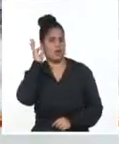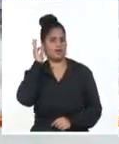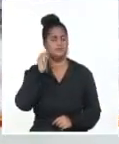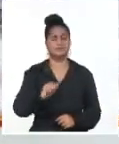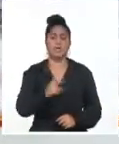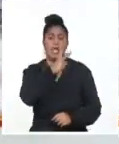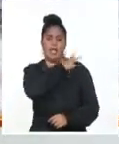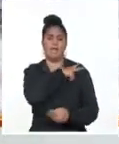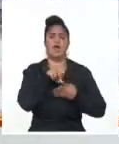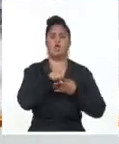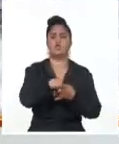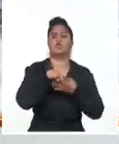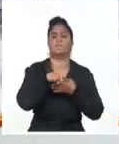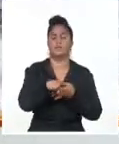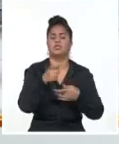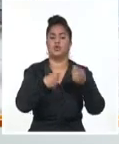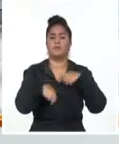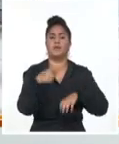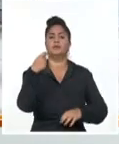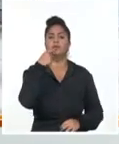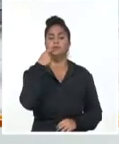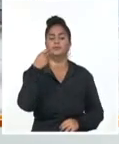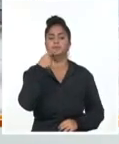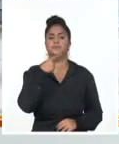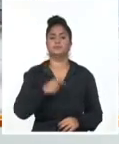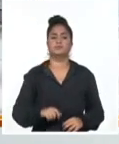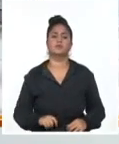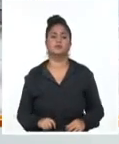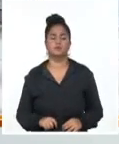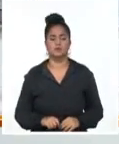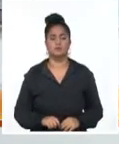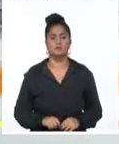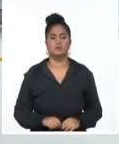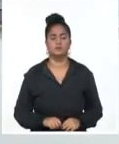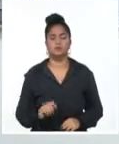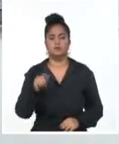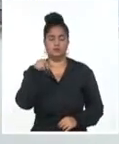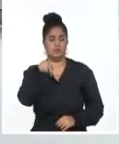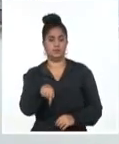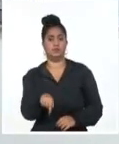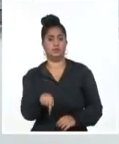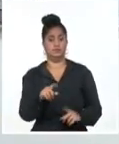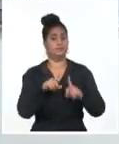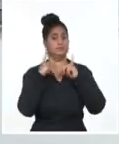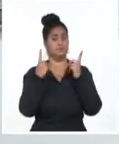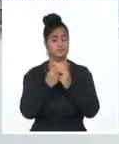Hemos identificado debilidades importantes. Hemos identificado que